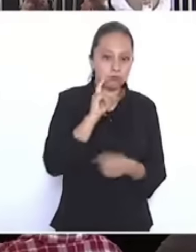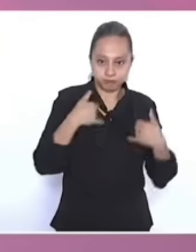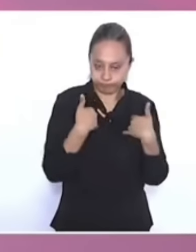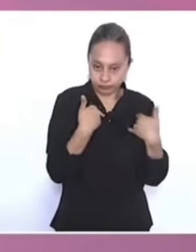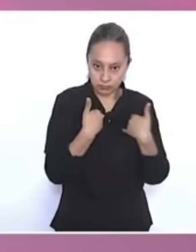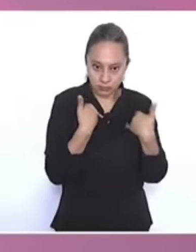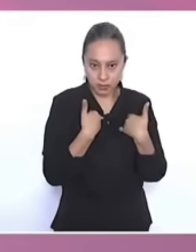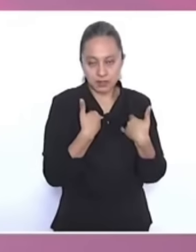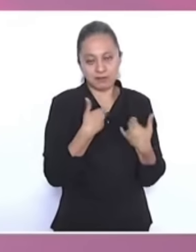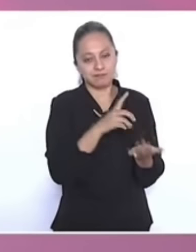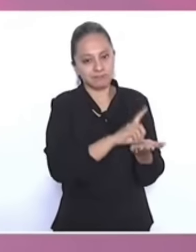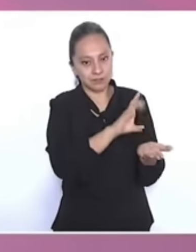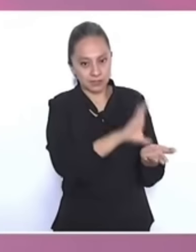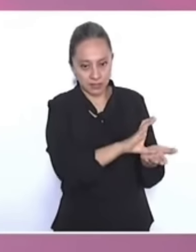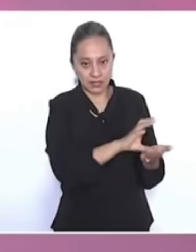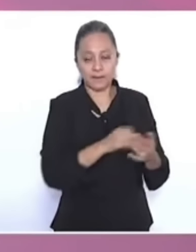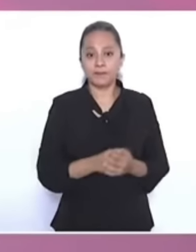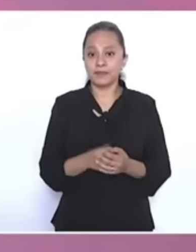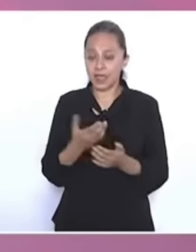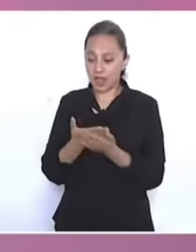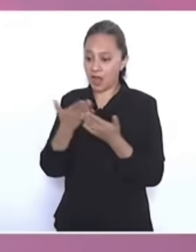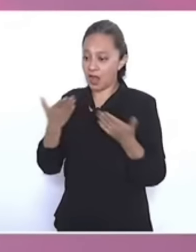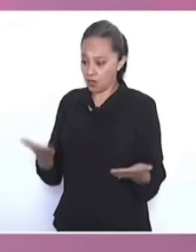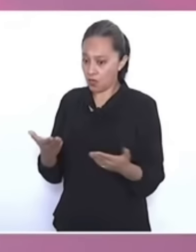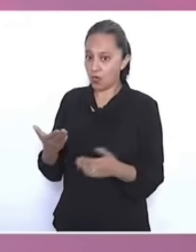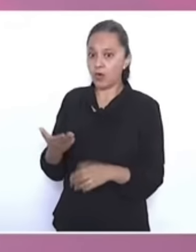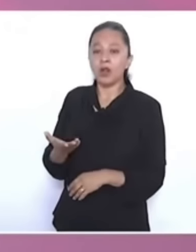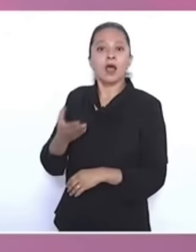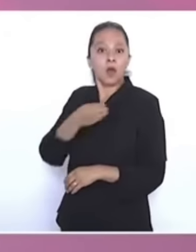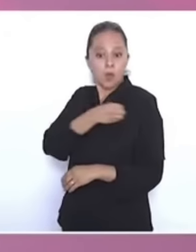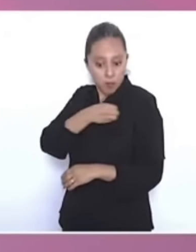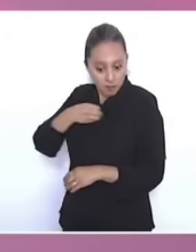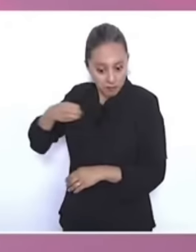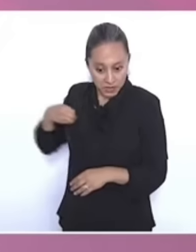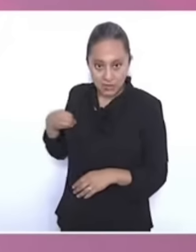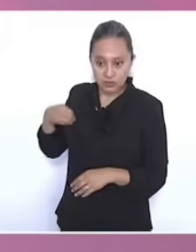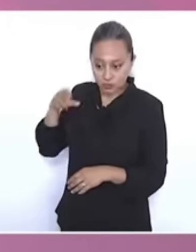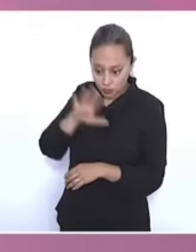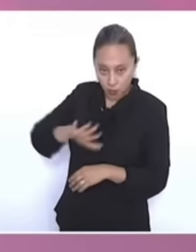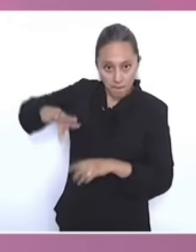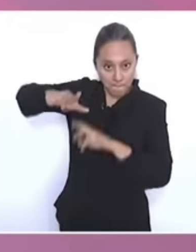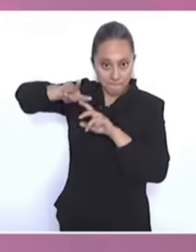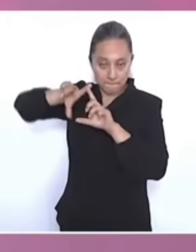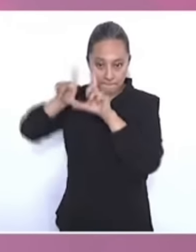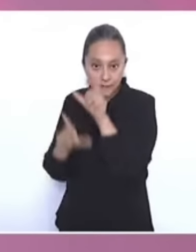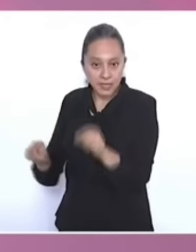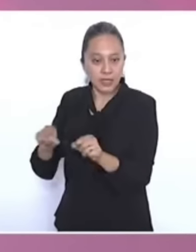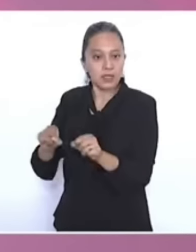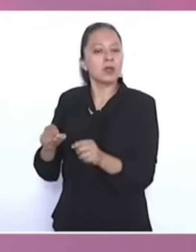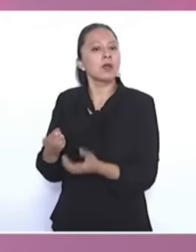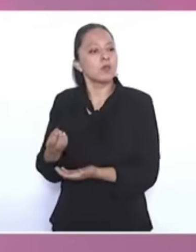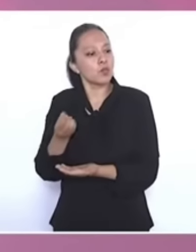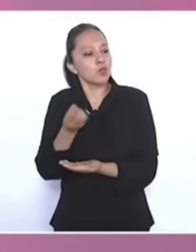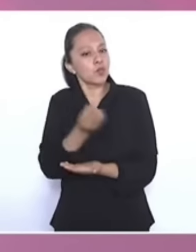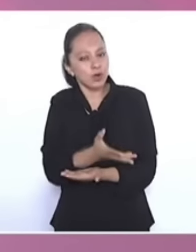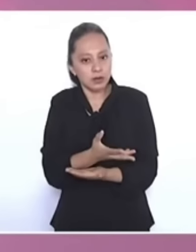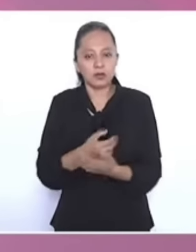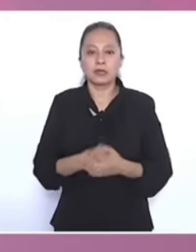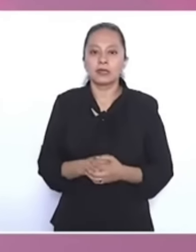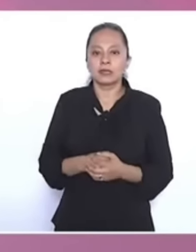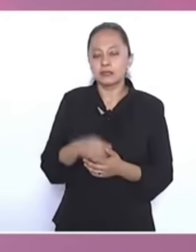una obligación del Estado mexicano otorgarla y también se garantizó que siempre se destinen más